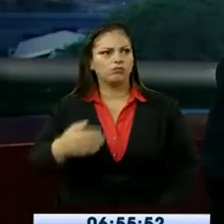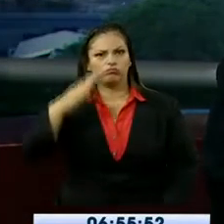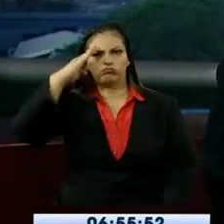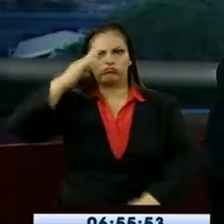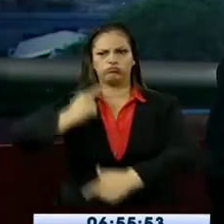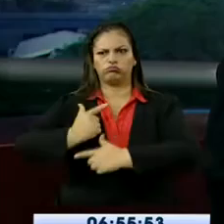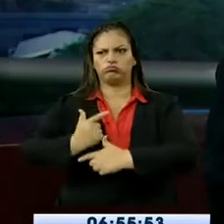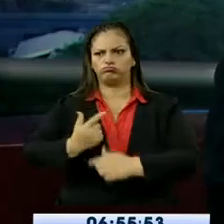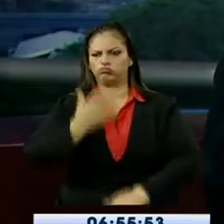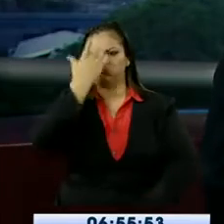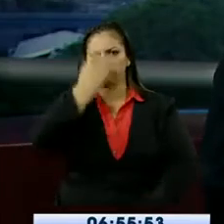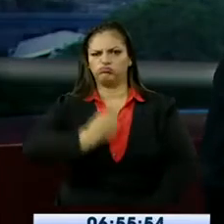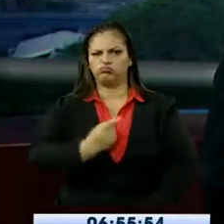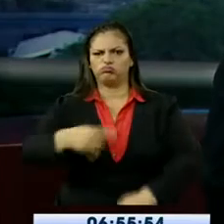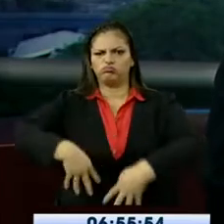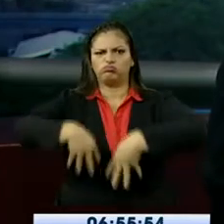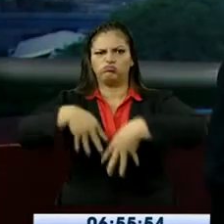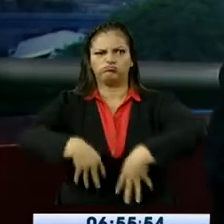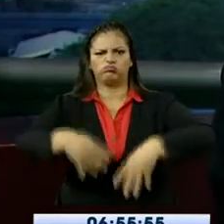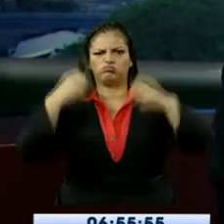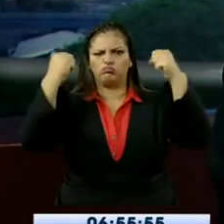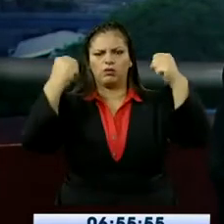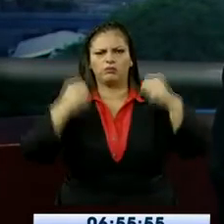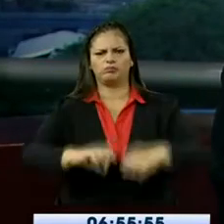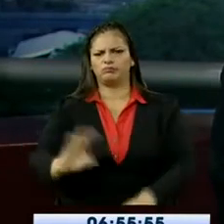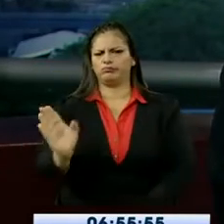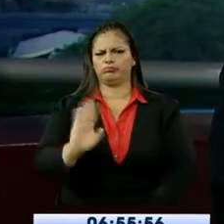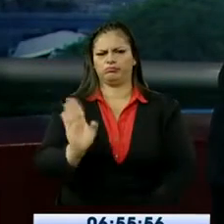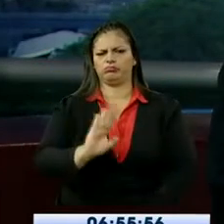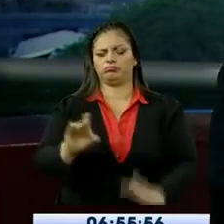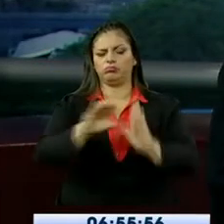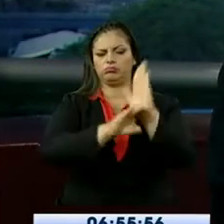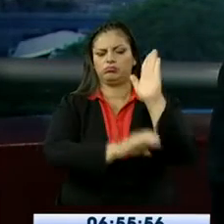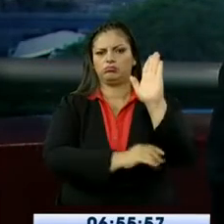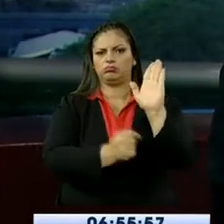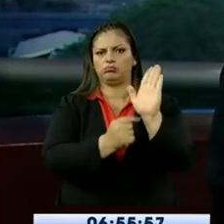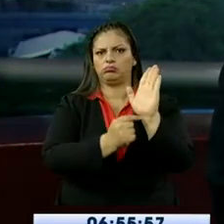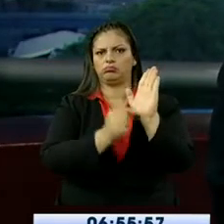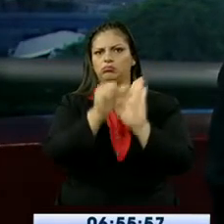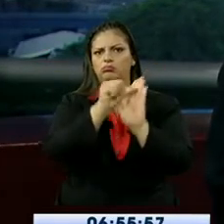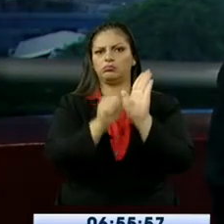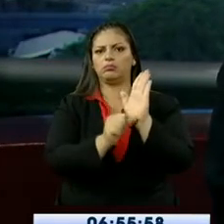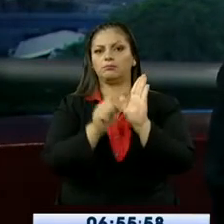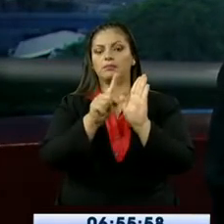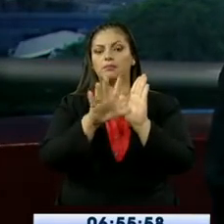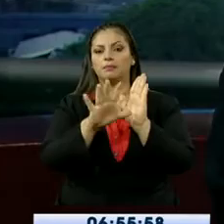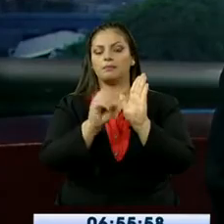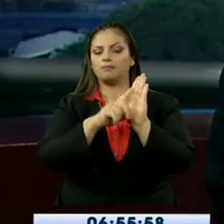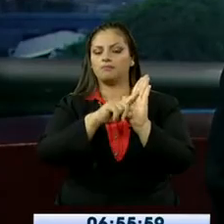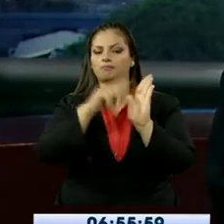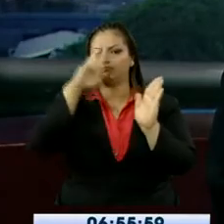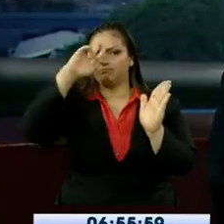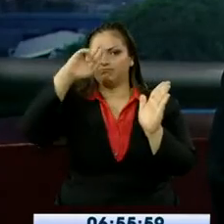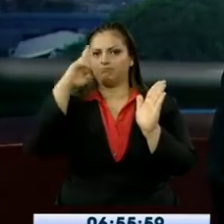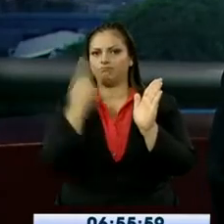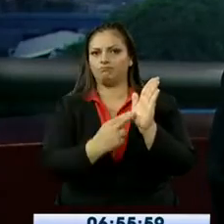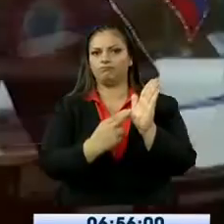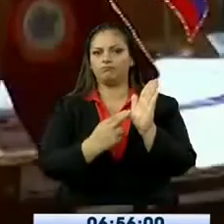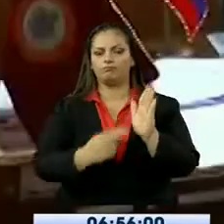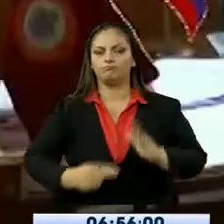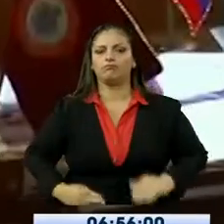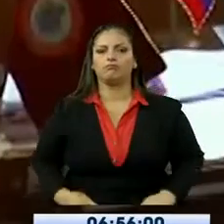Manifestó ser respetuoso de lo que dispone la Constitución de la República en su artículo 158.